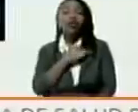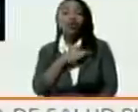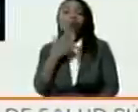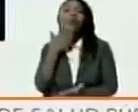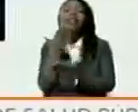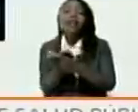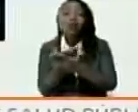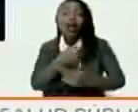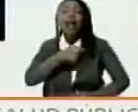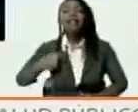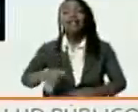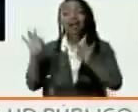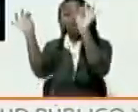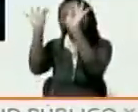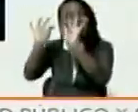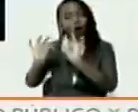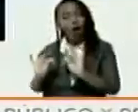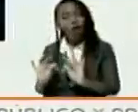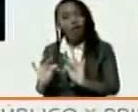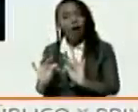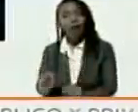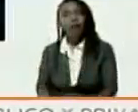China de manera